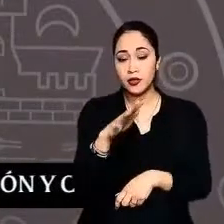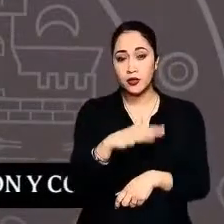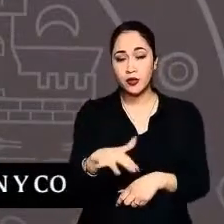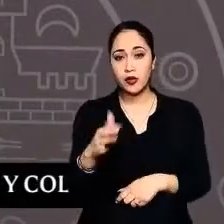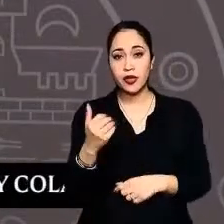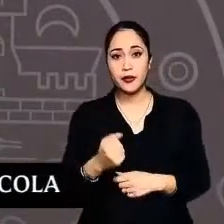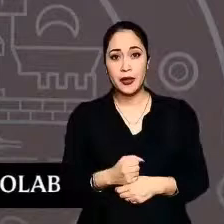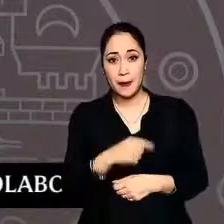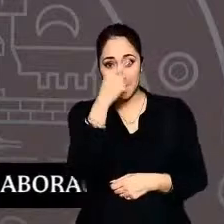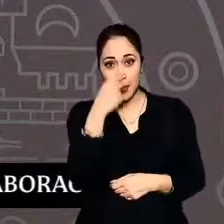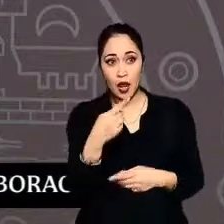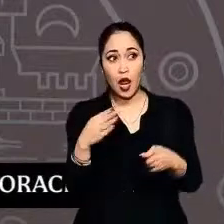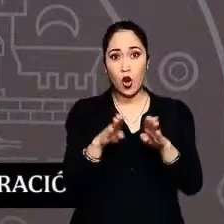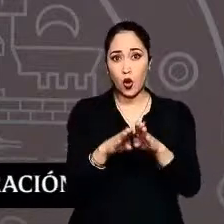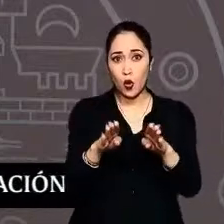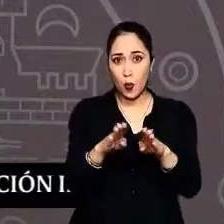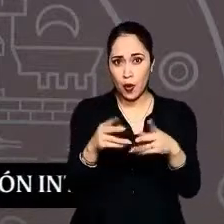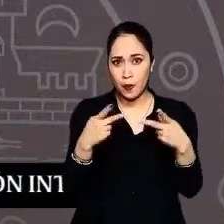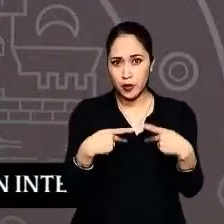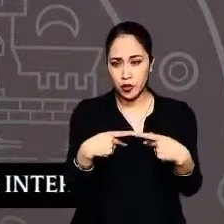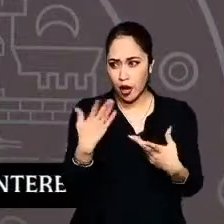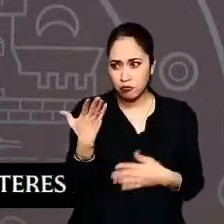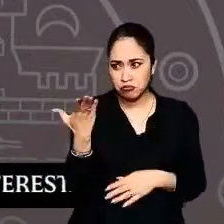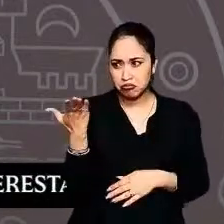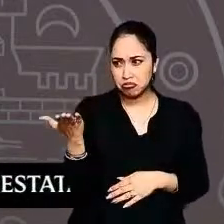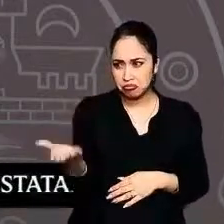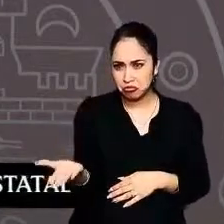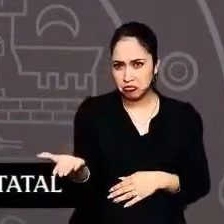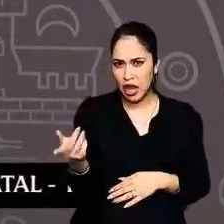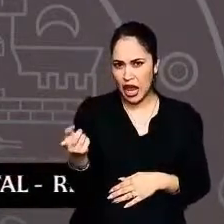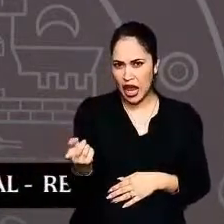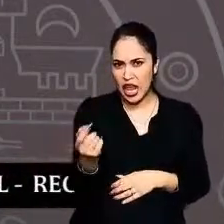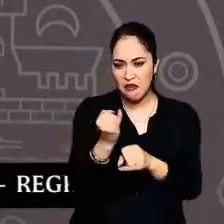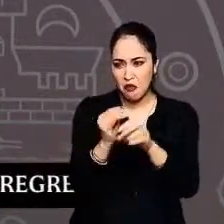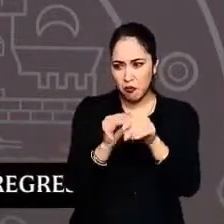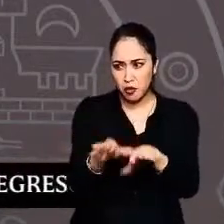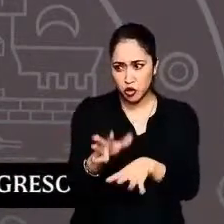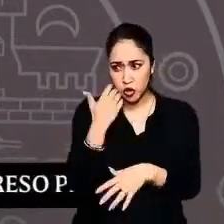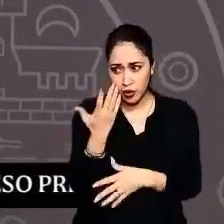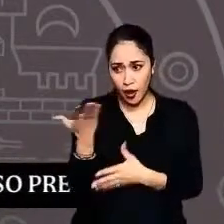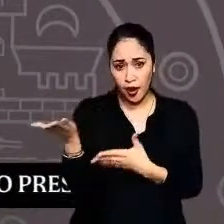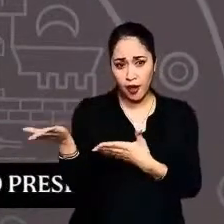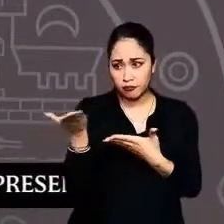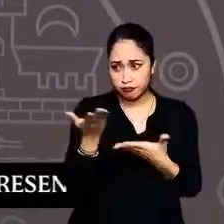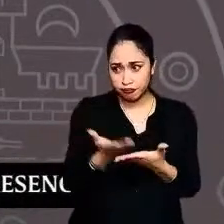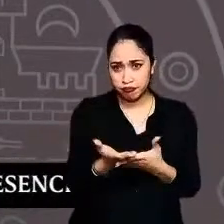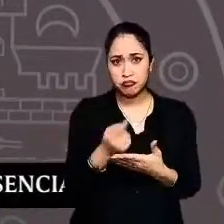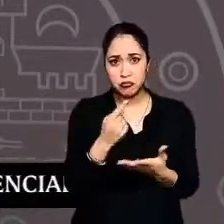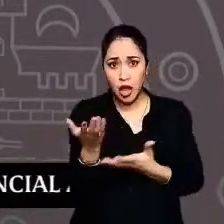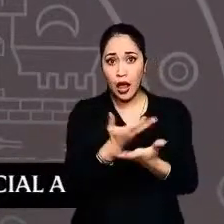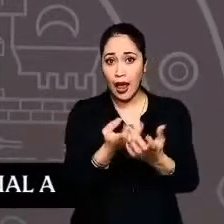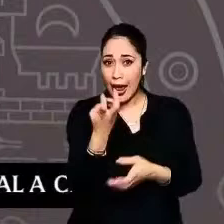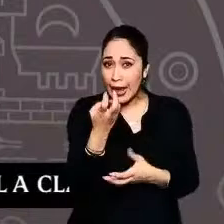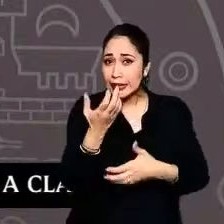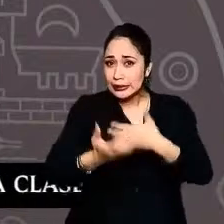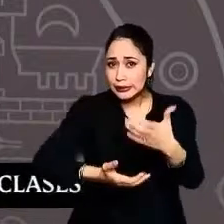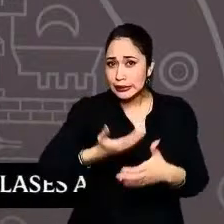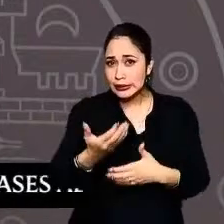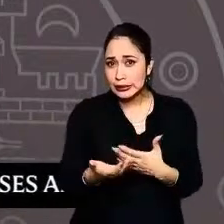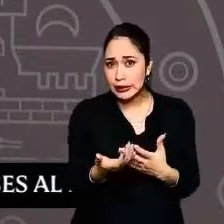carro, esa persona estuvo de acuerdo en dar información y se le fue dando seguimiento y atando